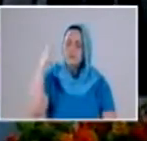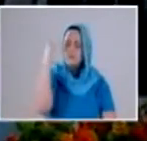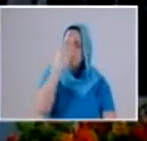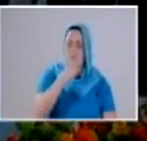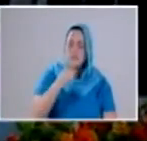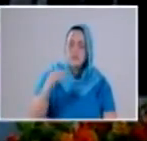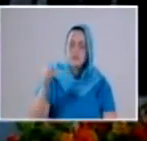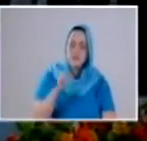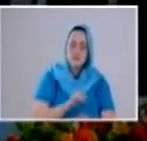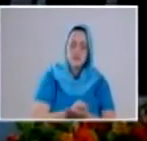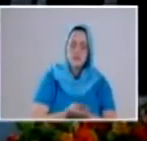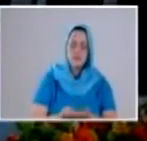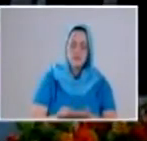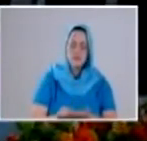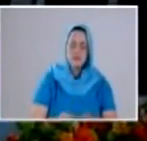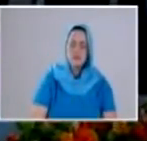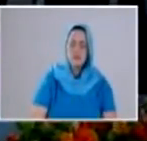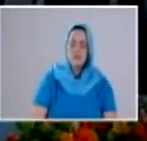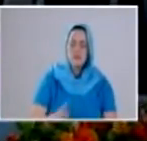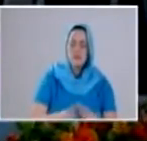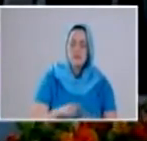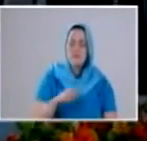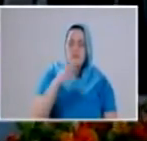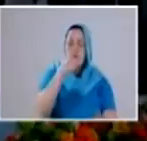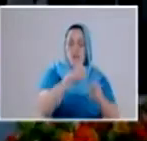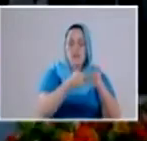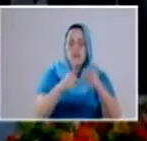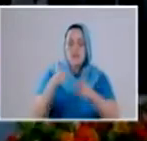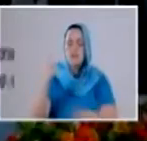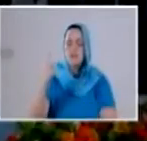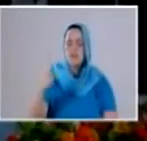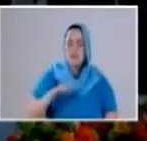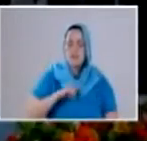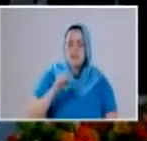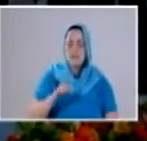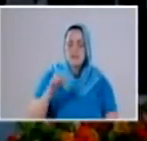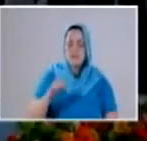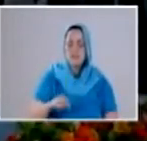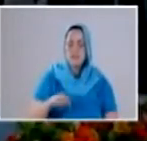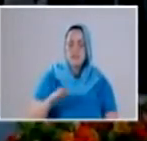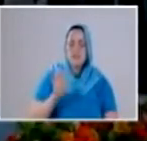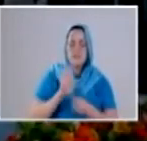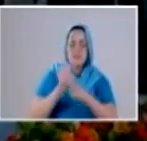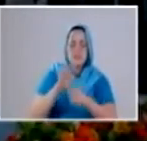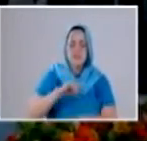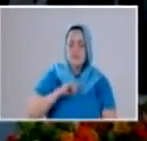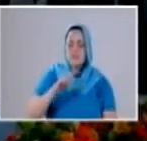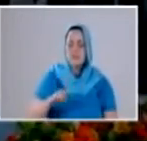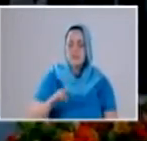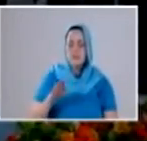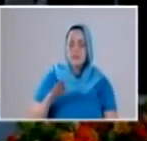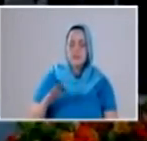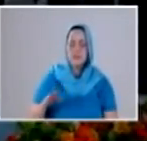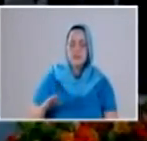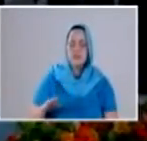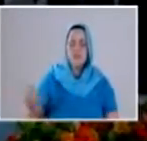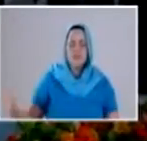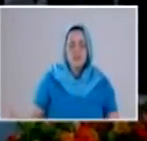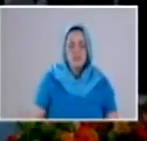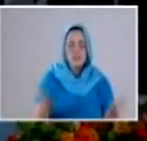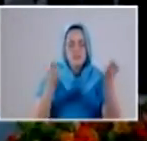uno de los que estamos aquí presentes. Que seamos levantados a una nueva dimensión,